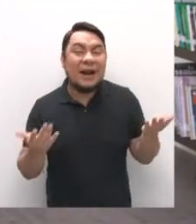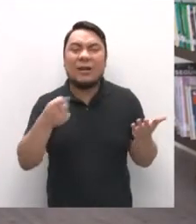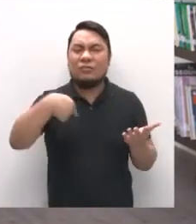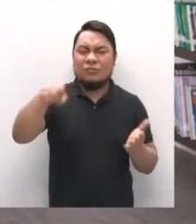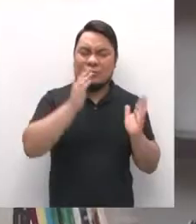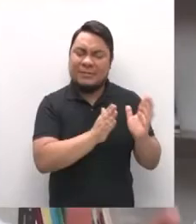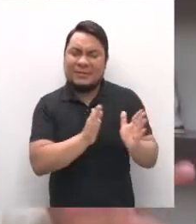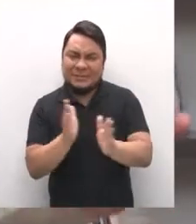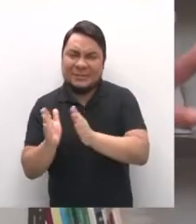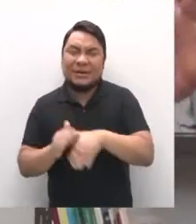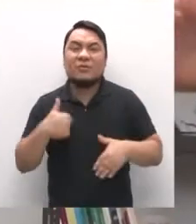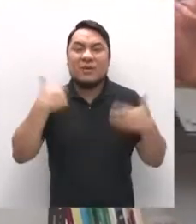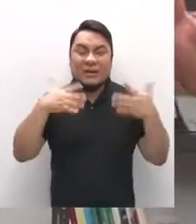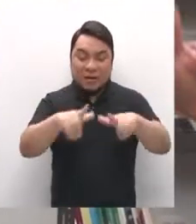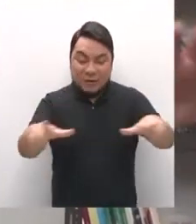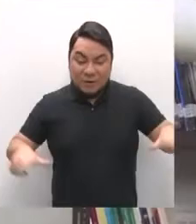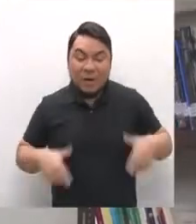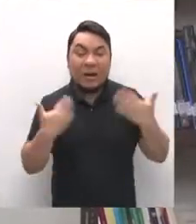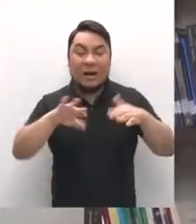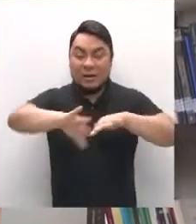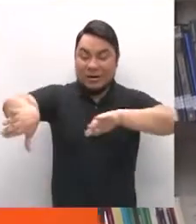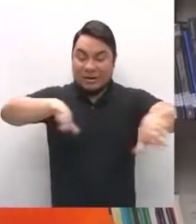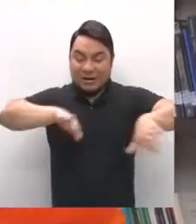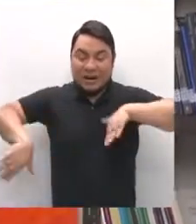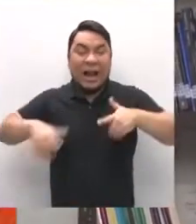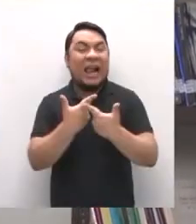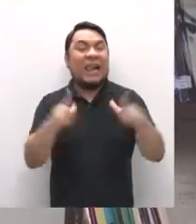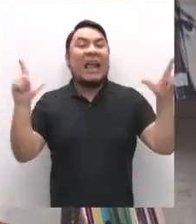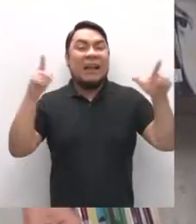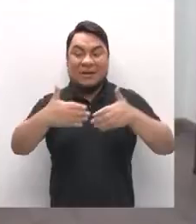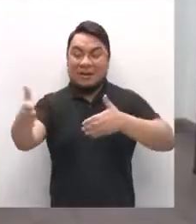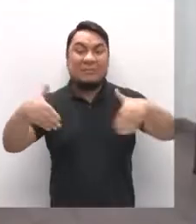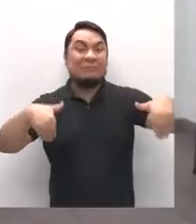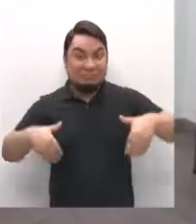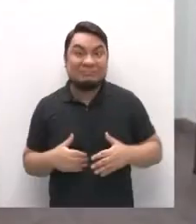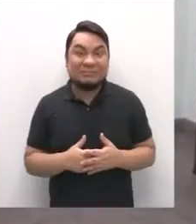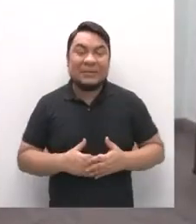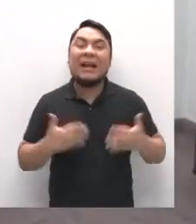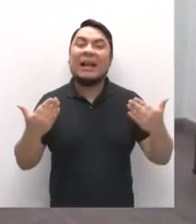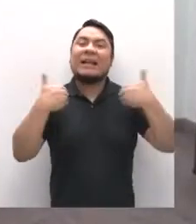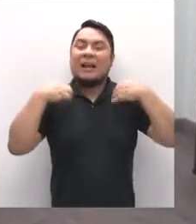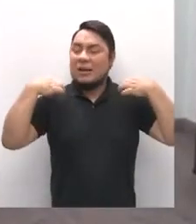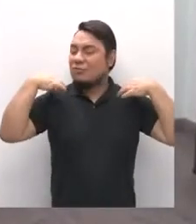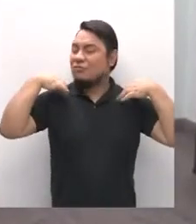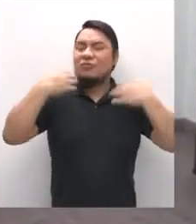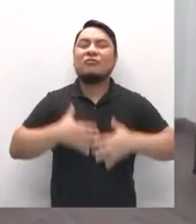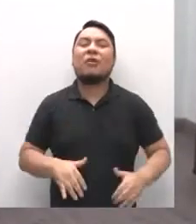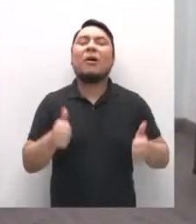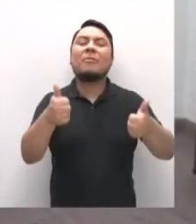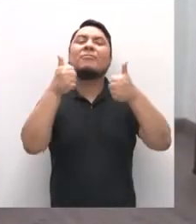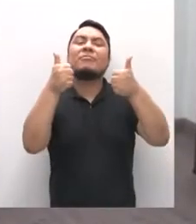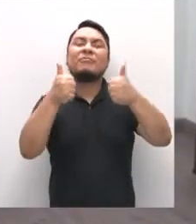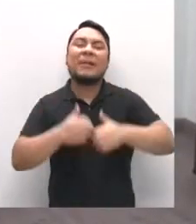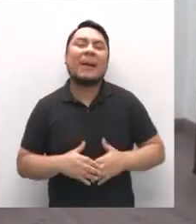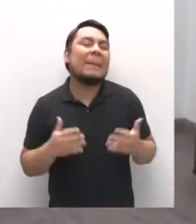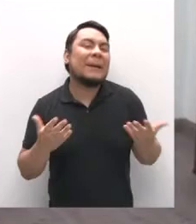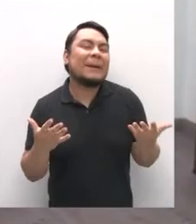a prepararnos. Yo ya tengo mi espacio de juego libre de muebles. Tengo ropa cómoda para...